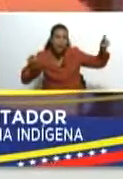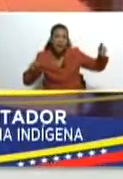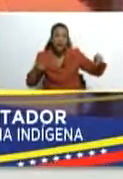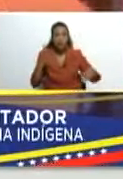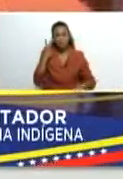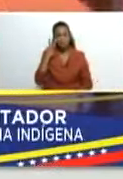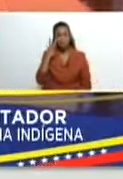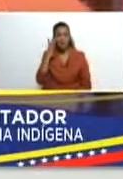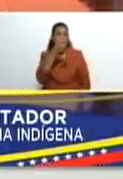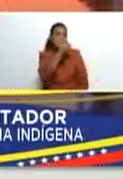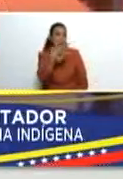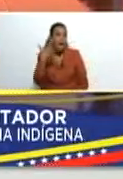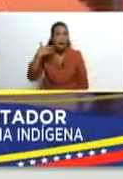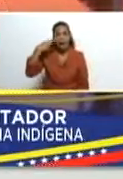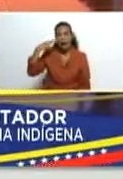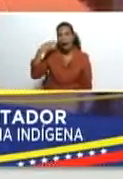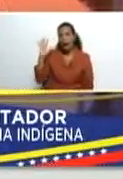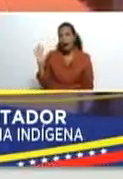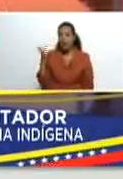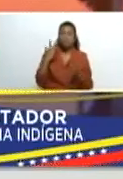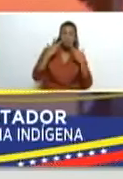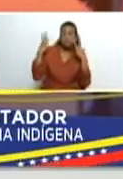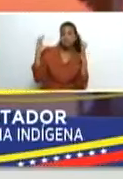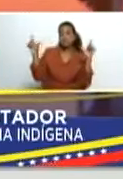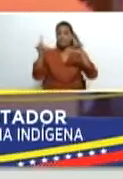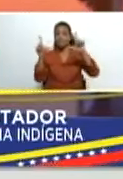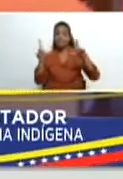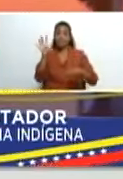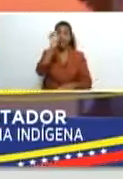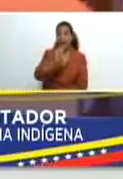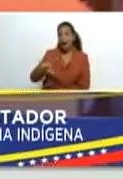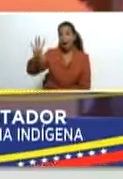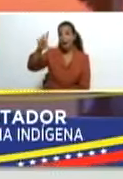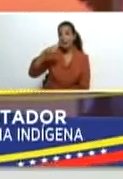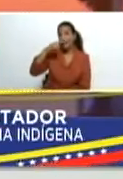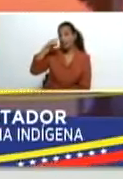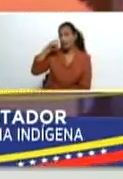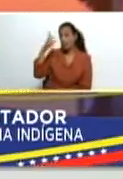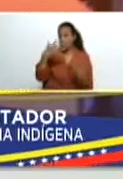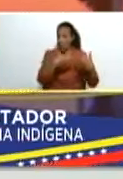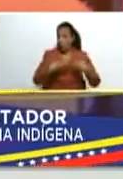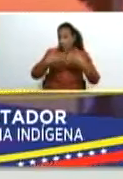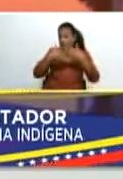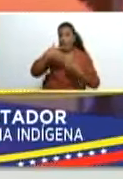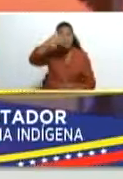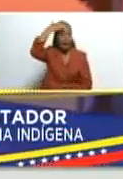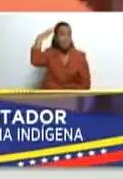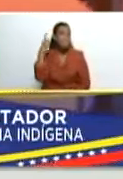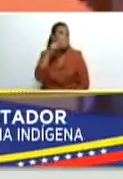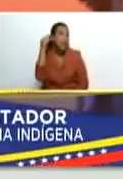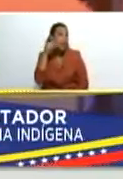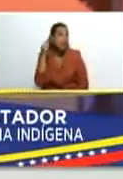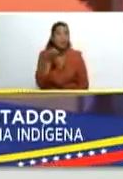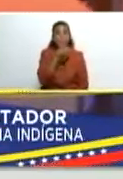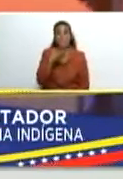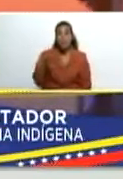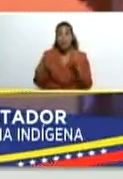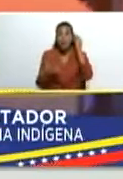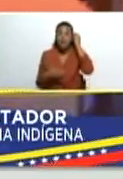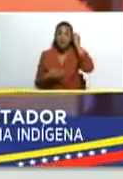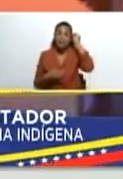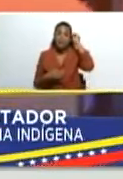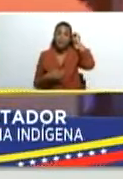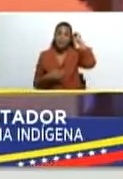pinta así como de actriz inglesa, actriz gringa, catirita, blanquita,